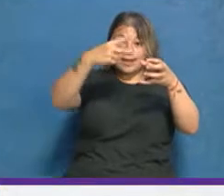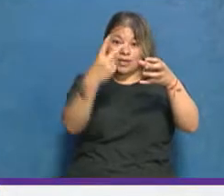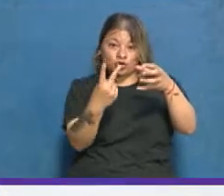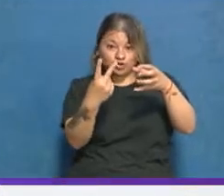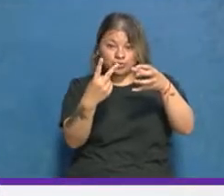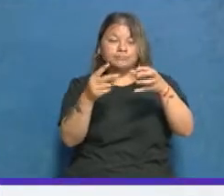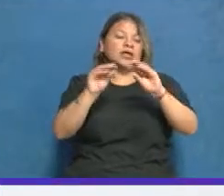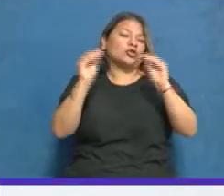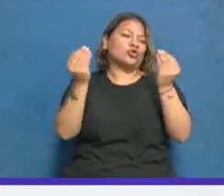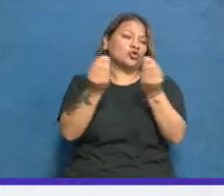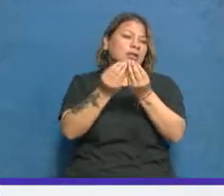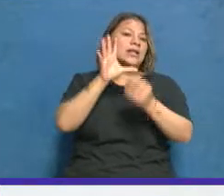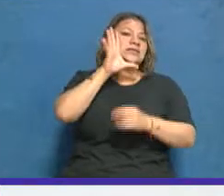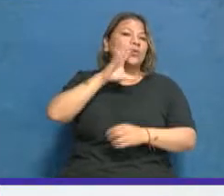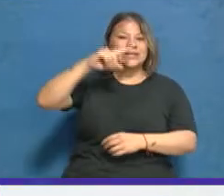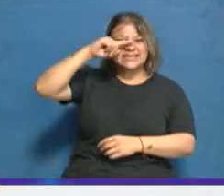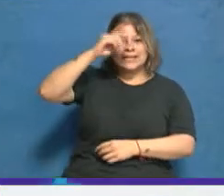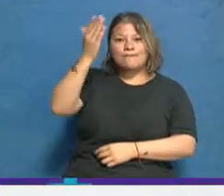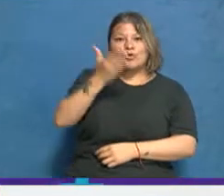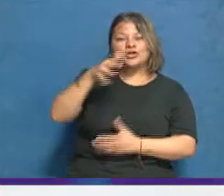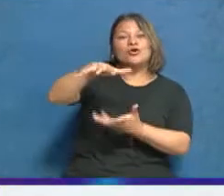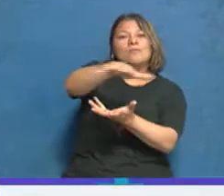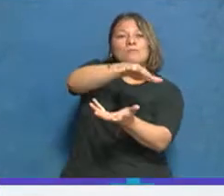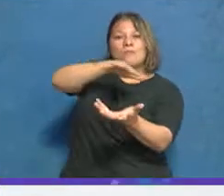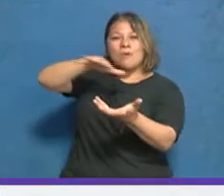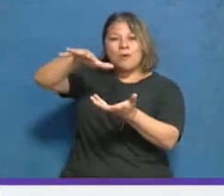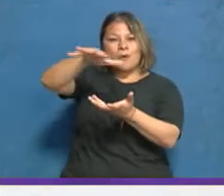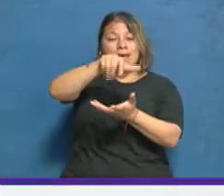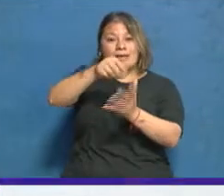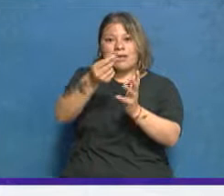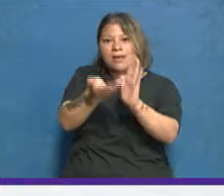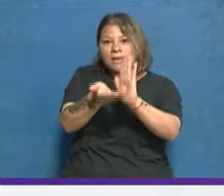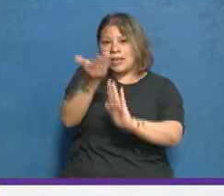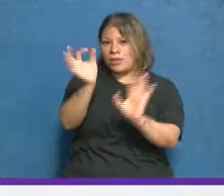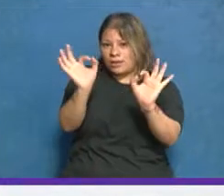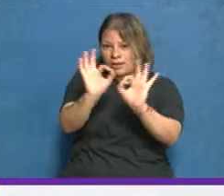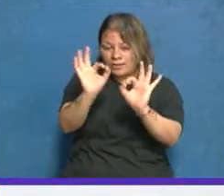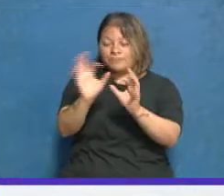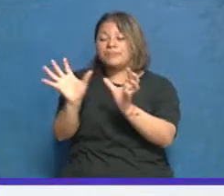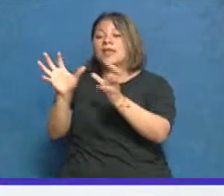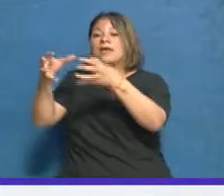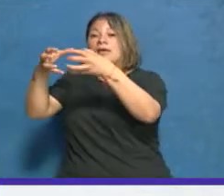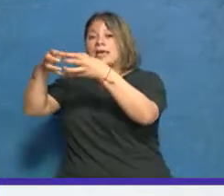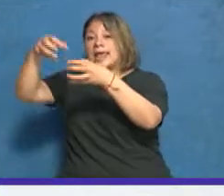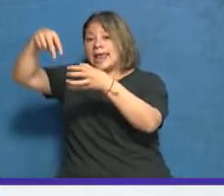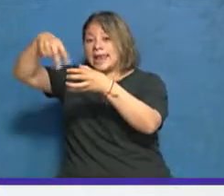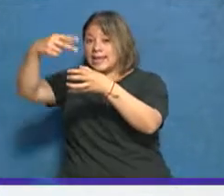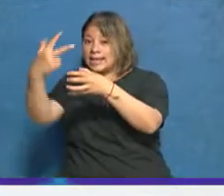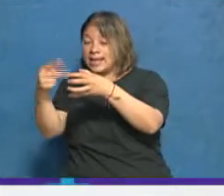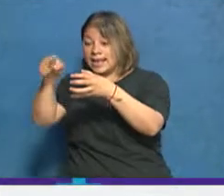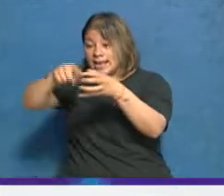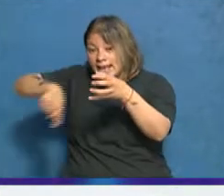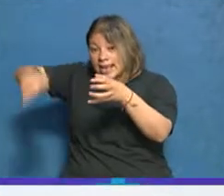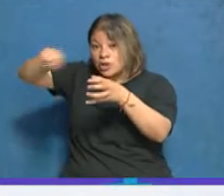del 57% del padrón, ellos no van a tener ese incremento. Los N3 no van a